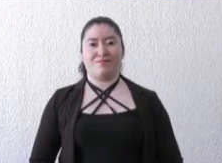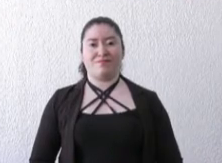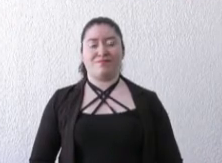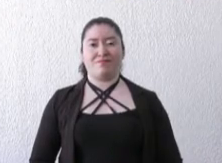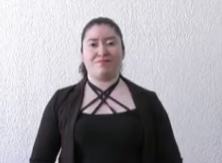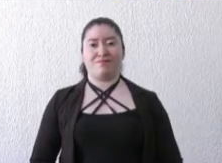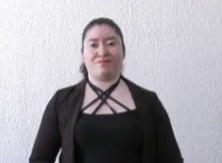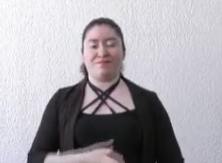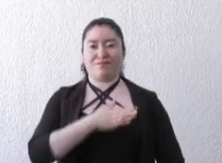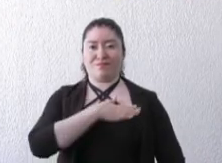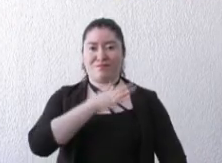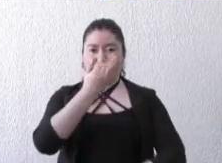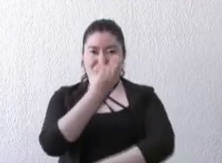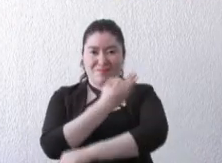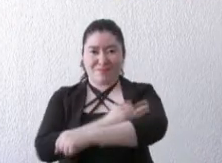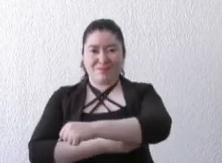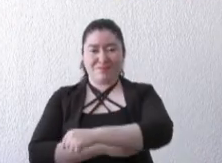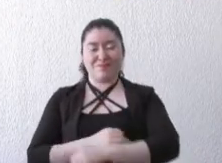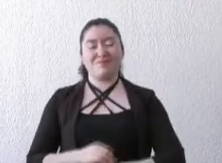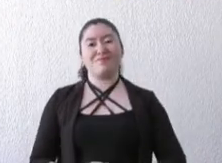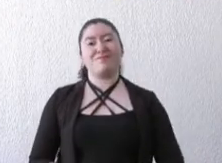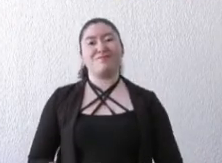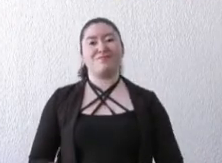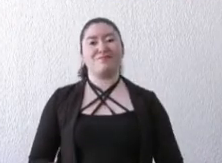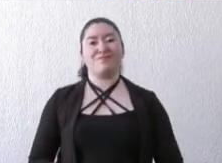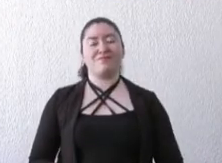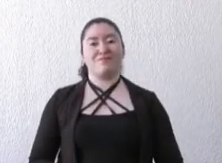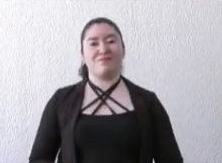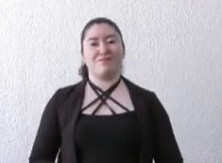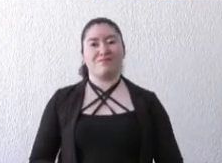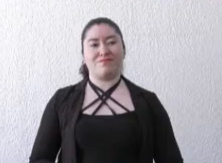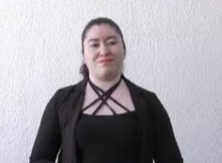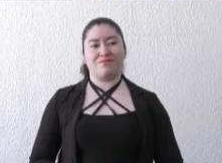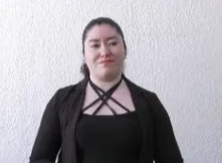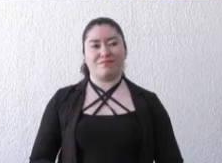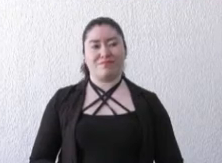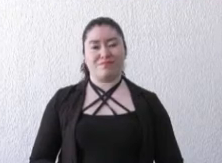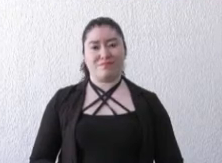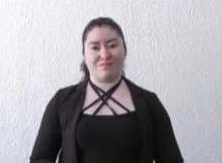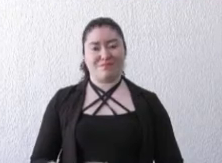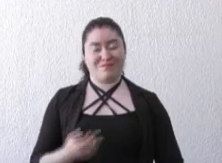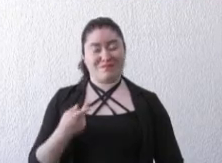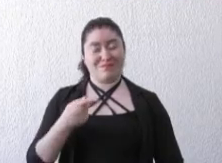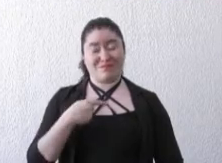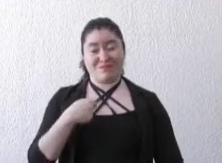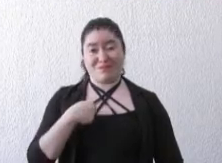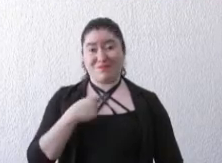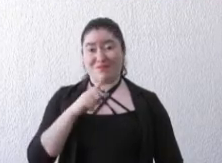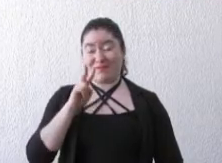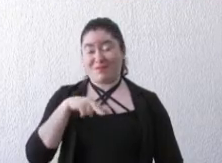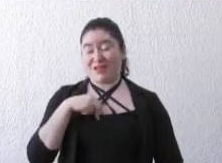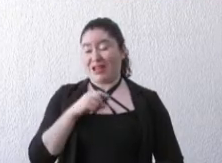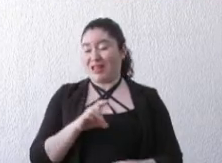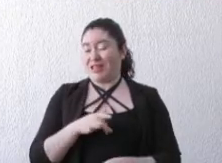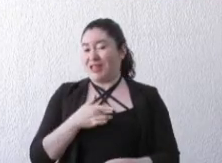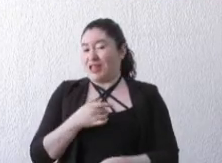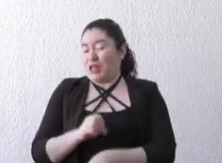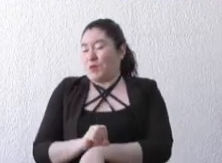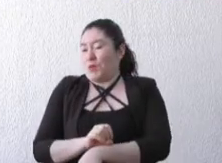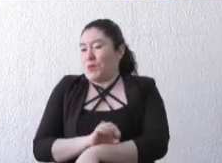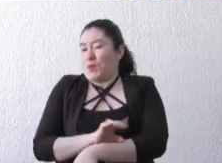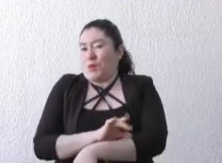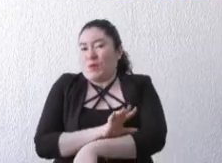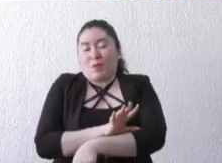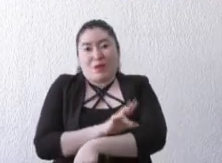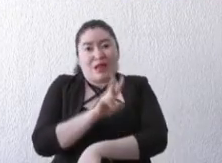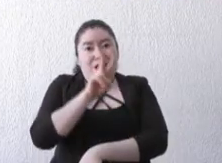Muy buenas tardes. Yo también estoy emocionada y con mucho gusto de estar